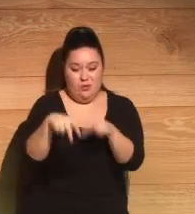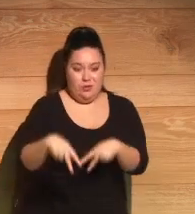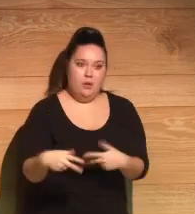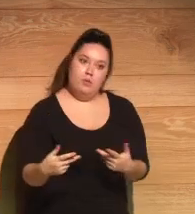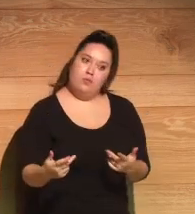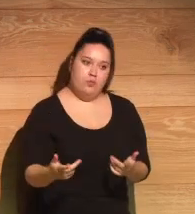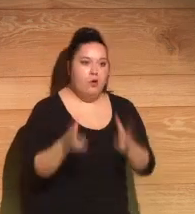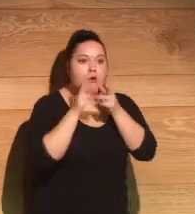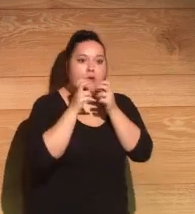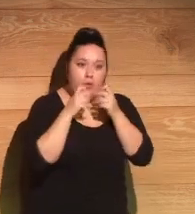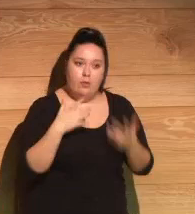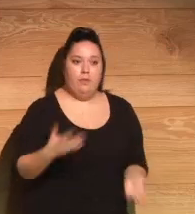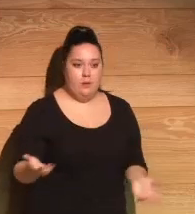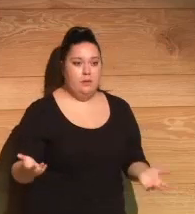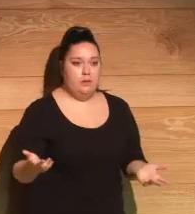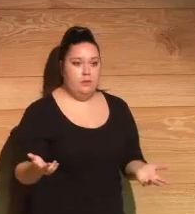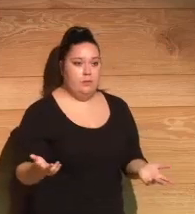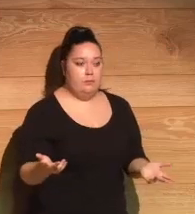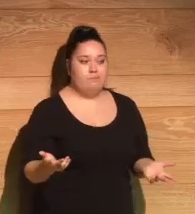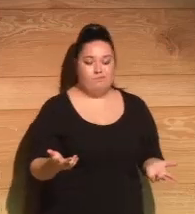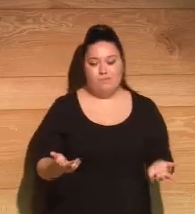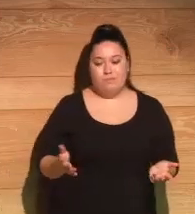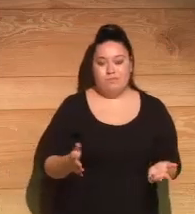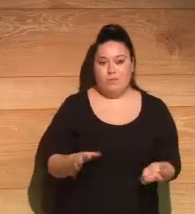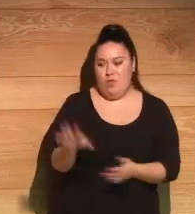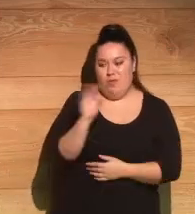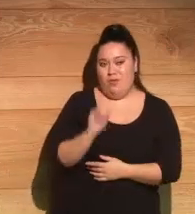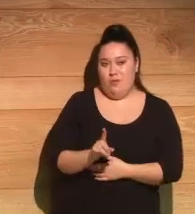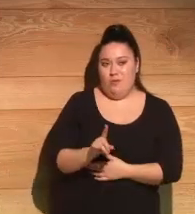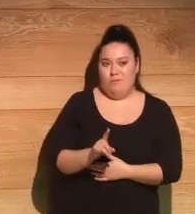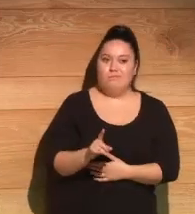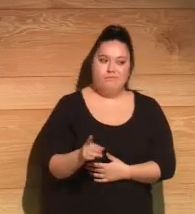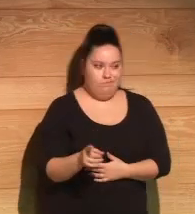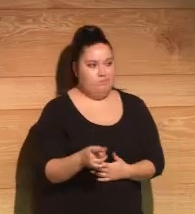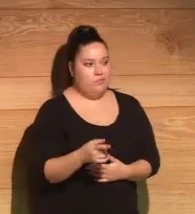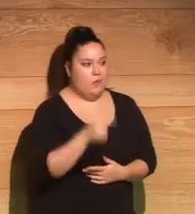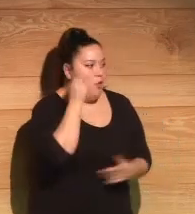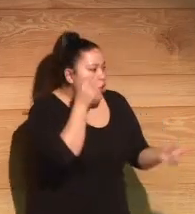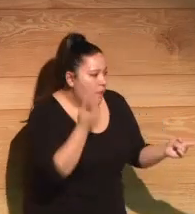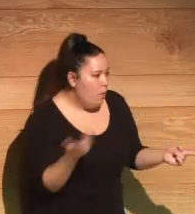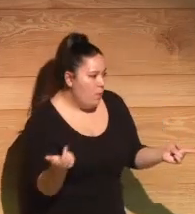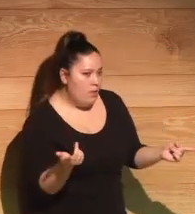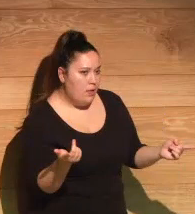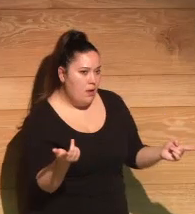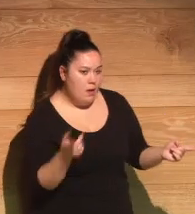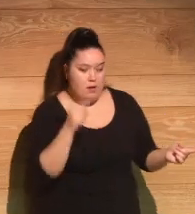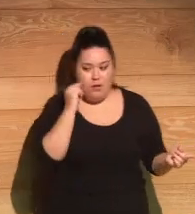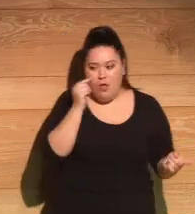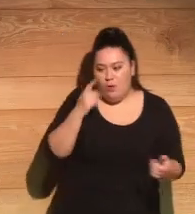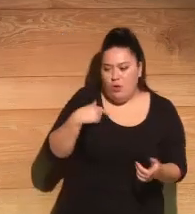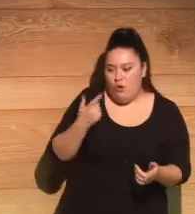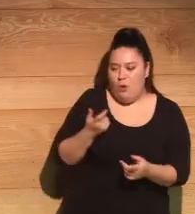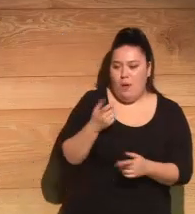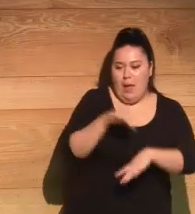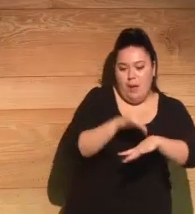que ser eso? Claro, pues no lo entiendo. Dice, ¿estos no se dan cuenta que me pueden mandar al